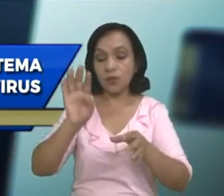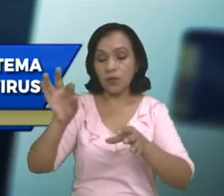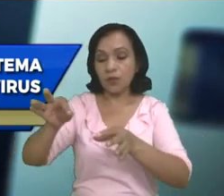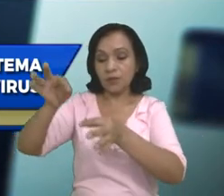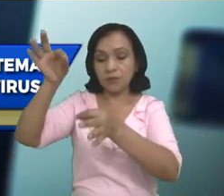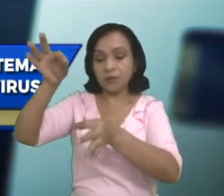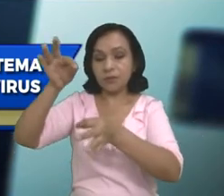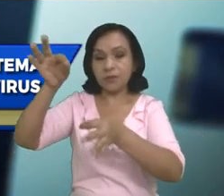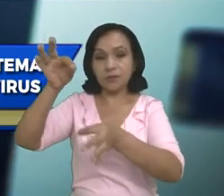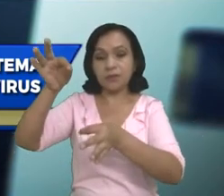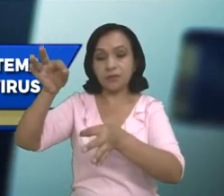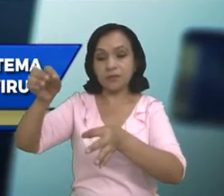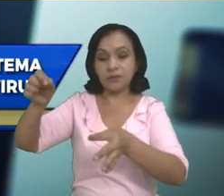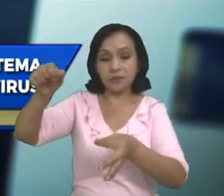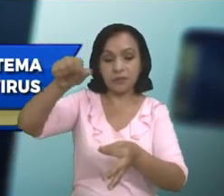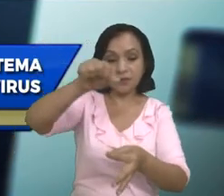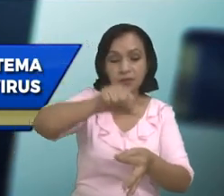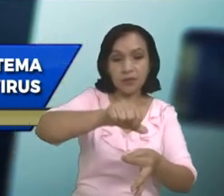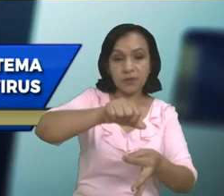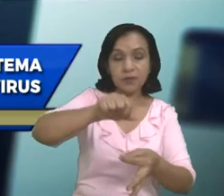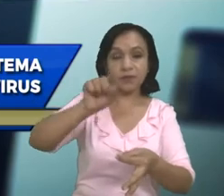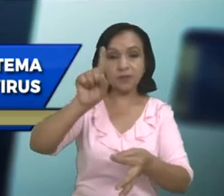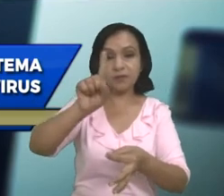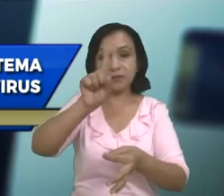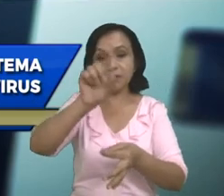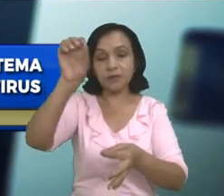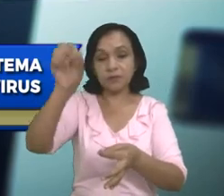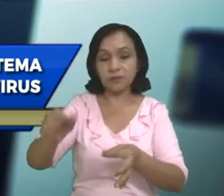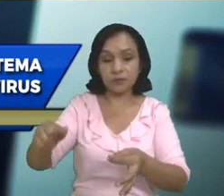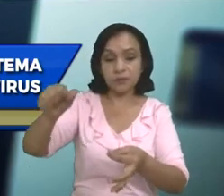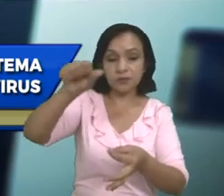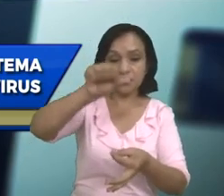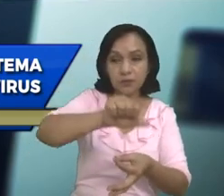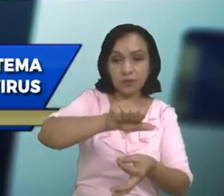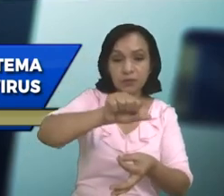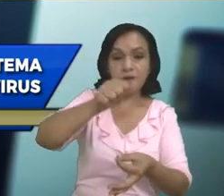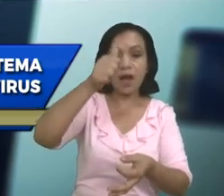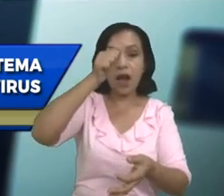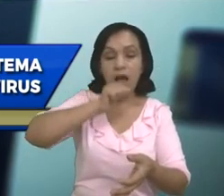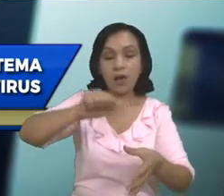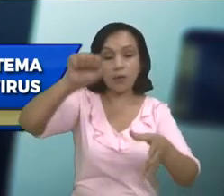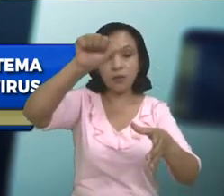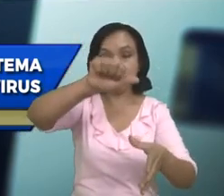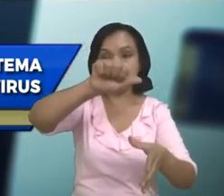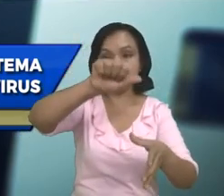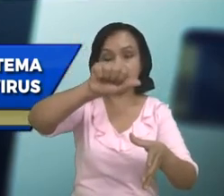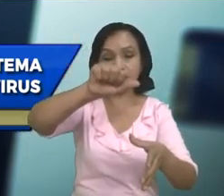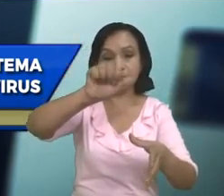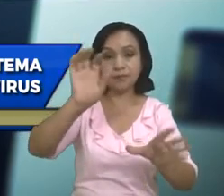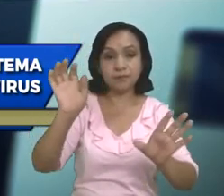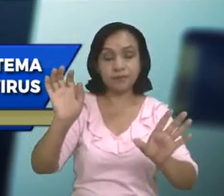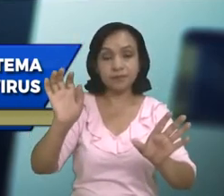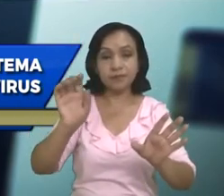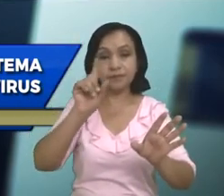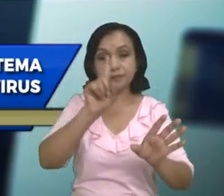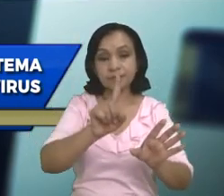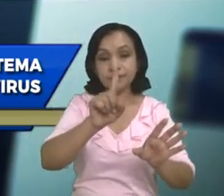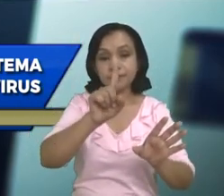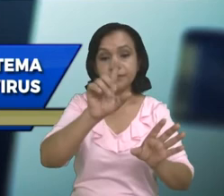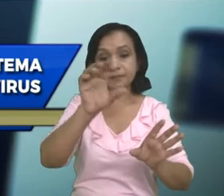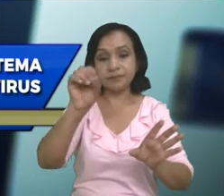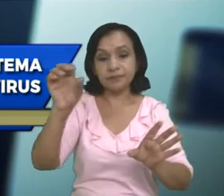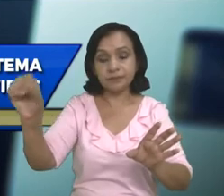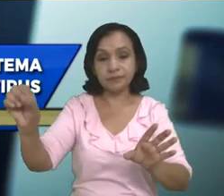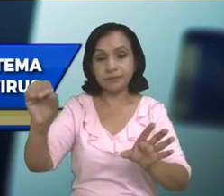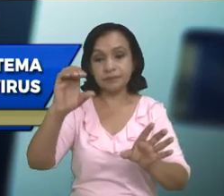parte o pulpería que lo venden al 1% en un litro de agua le pongo 100 cc de